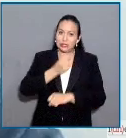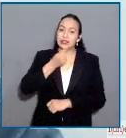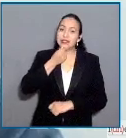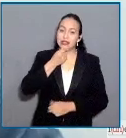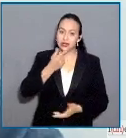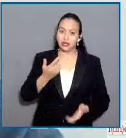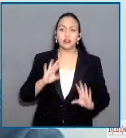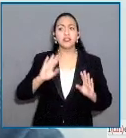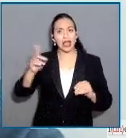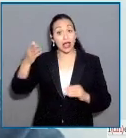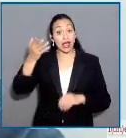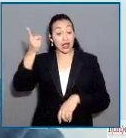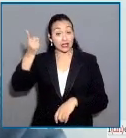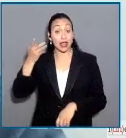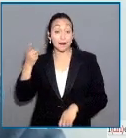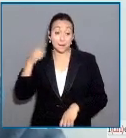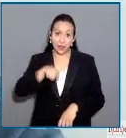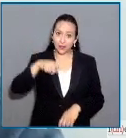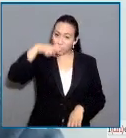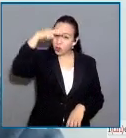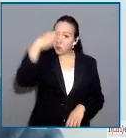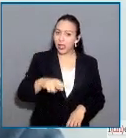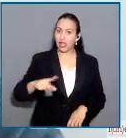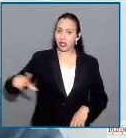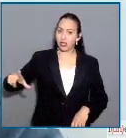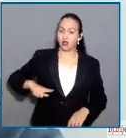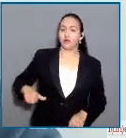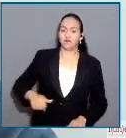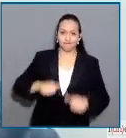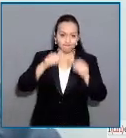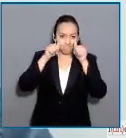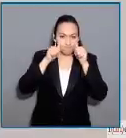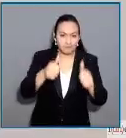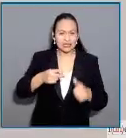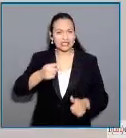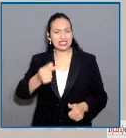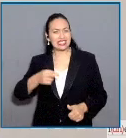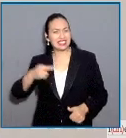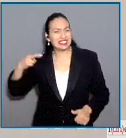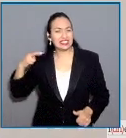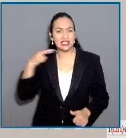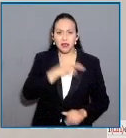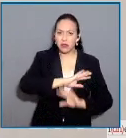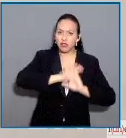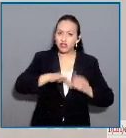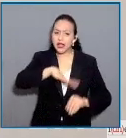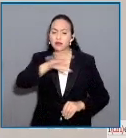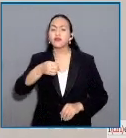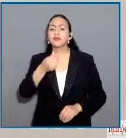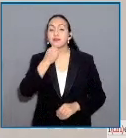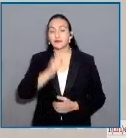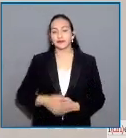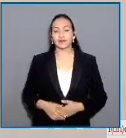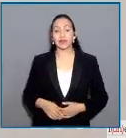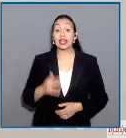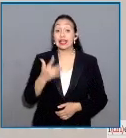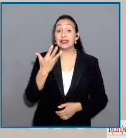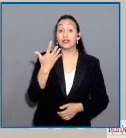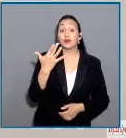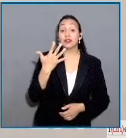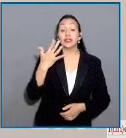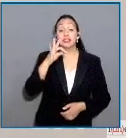autoridades mexicanas a que activen, sobre todo de manera inmediata, la búsqueda. El 55% de los